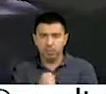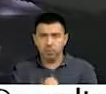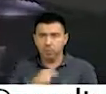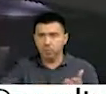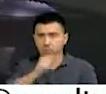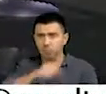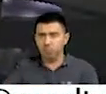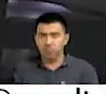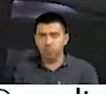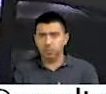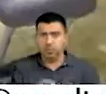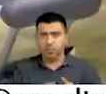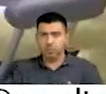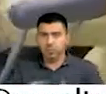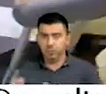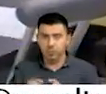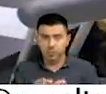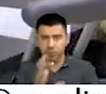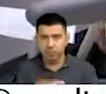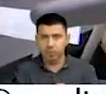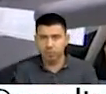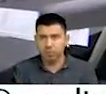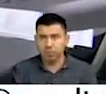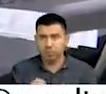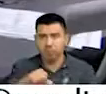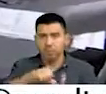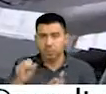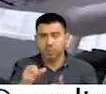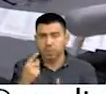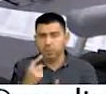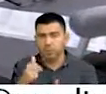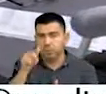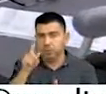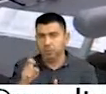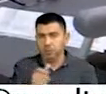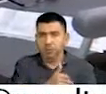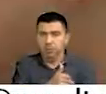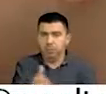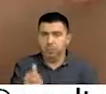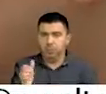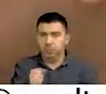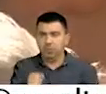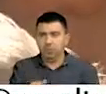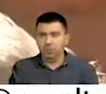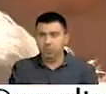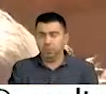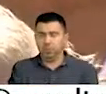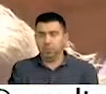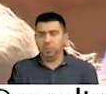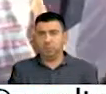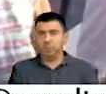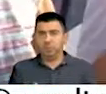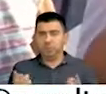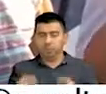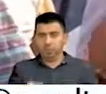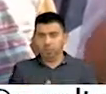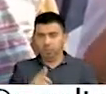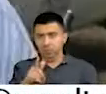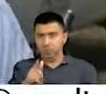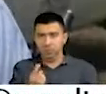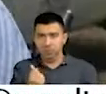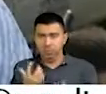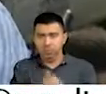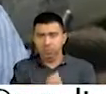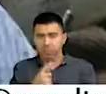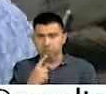municipal sólo habría pagado 16 millones de pesos de los más de 5 mil millones de pesos que reciben por la estampilla provincial